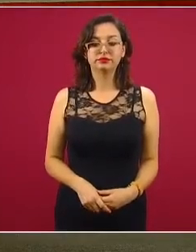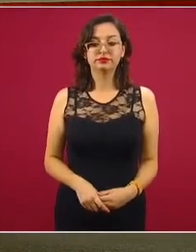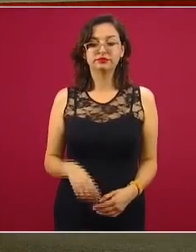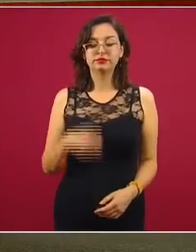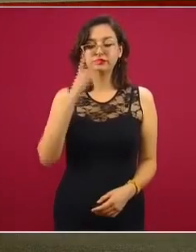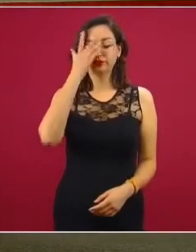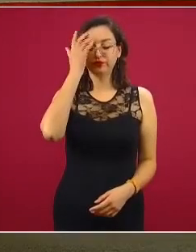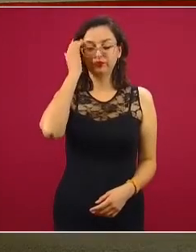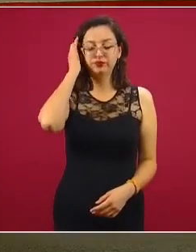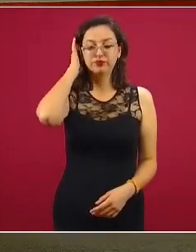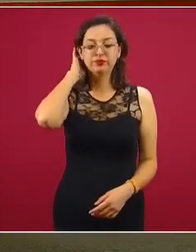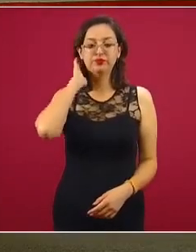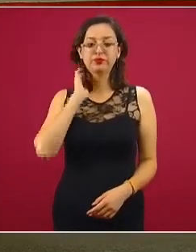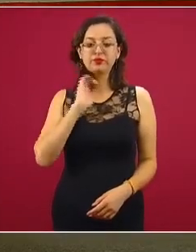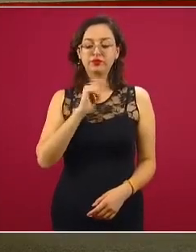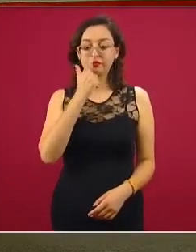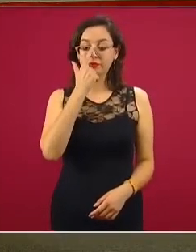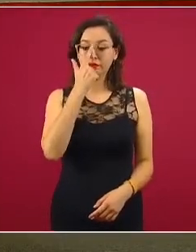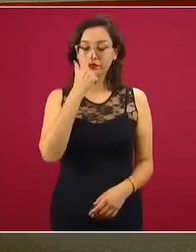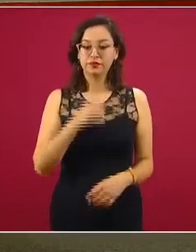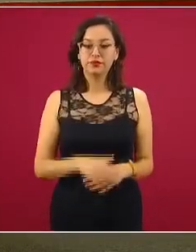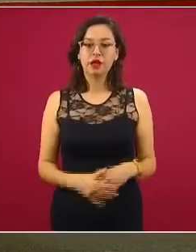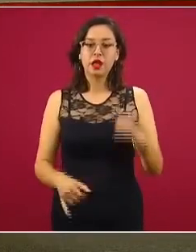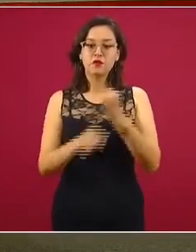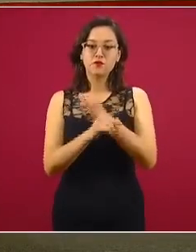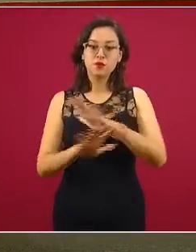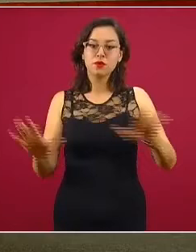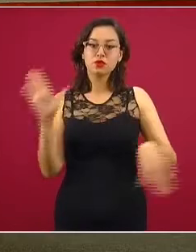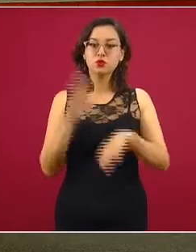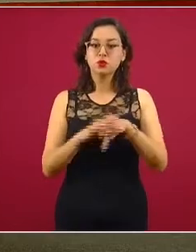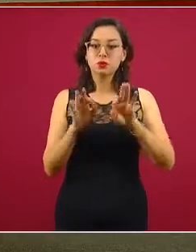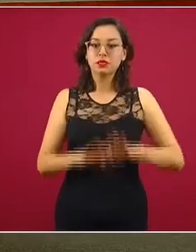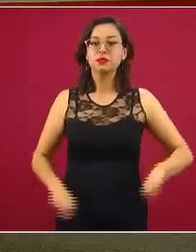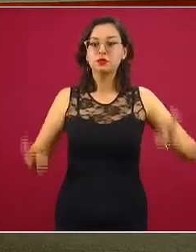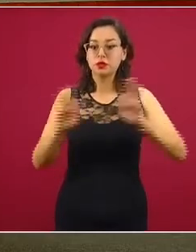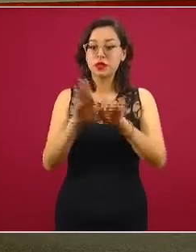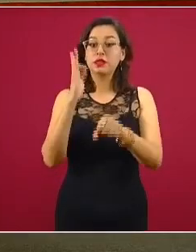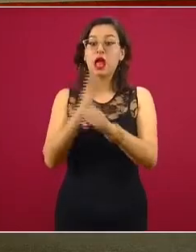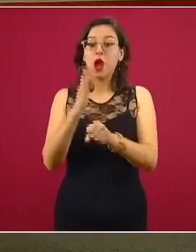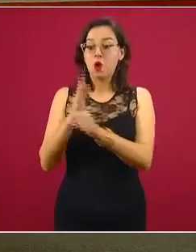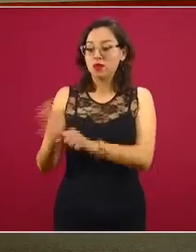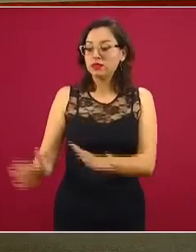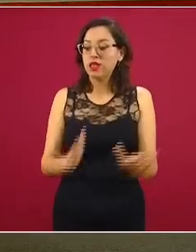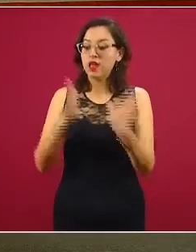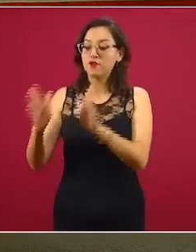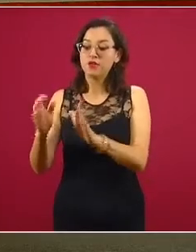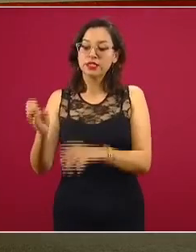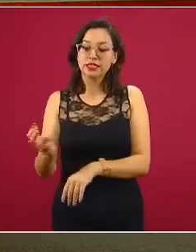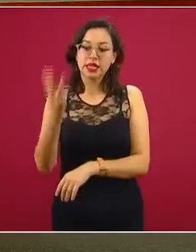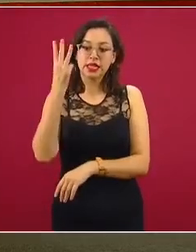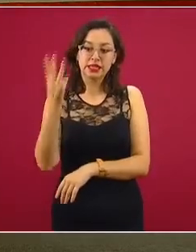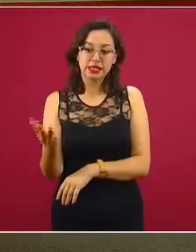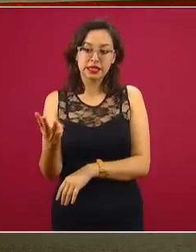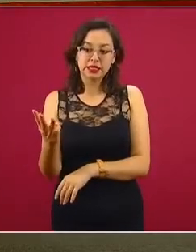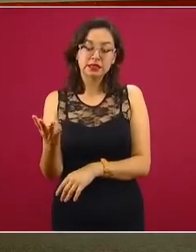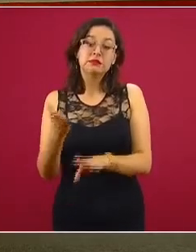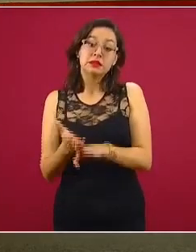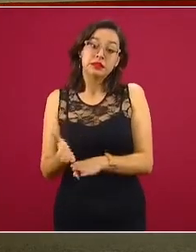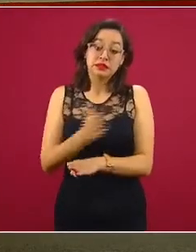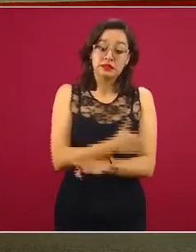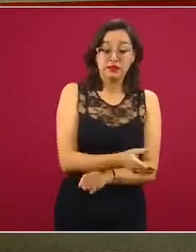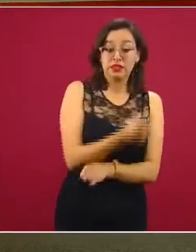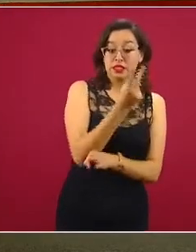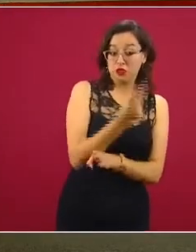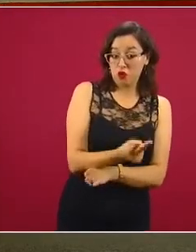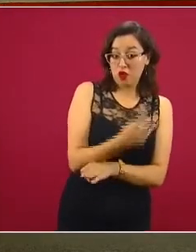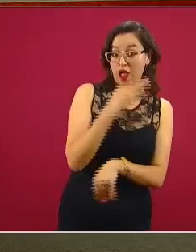Este es el elemento de información necesario para la fase 3, como lo dijimos durante la fase 2,